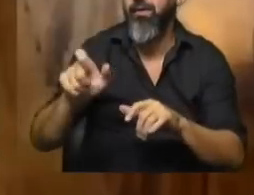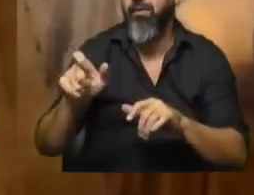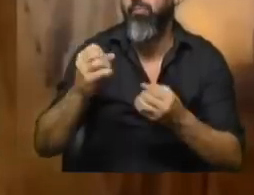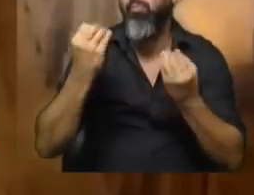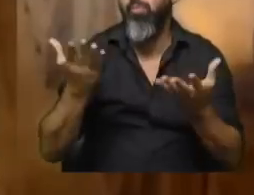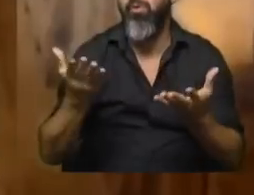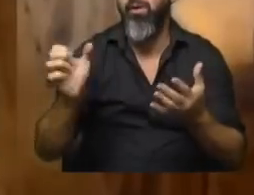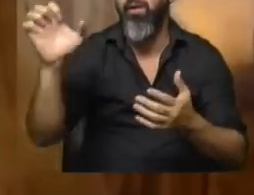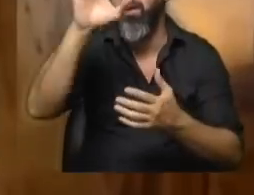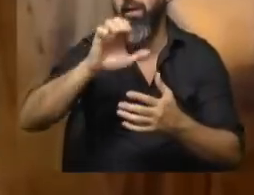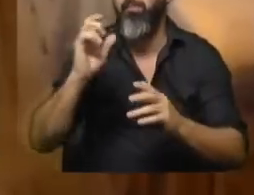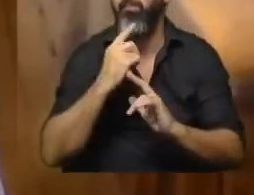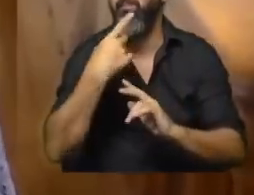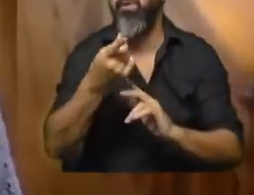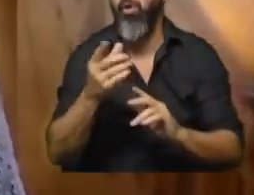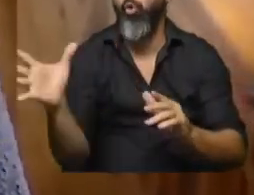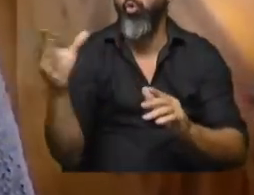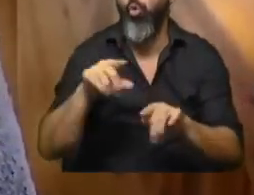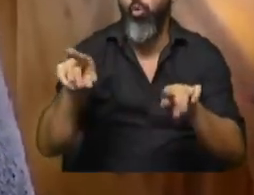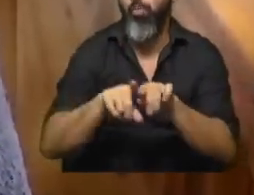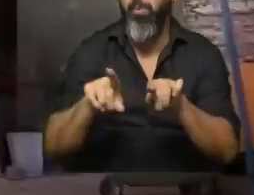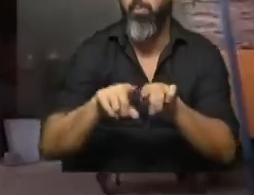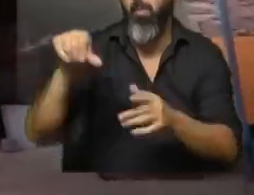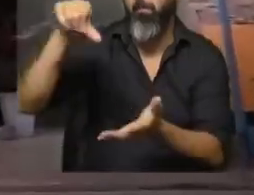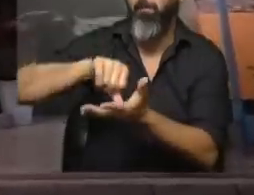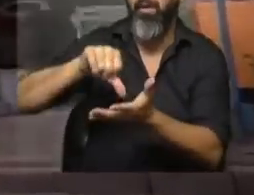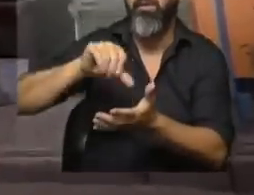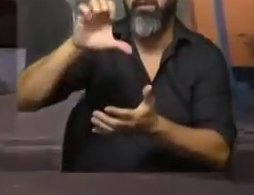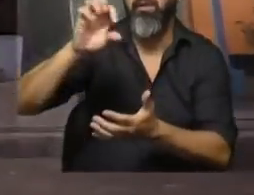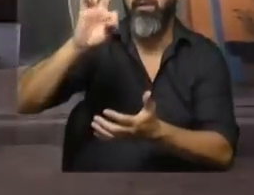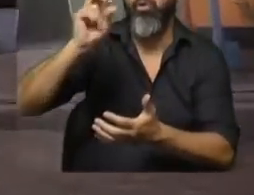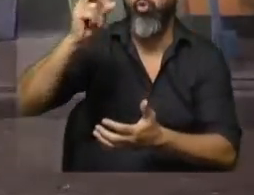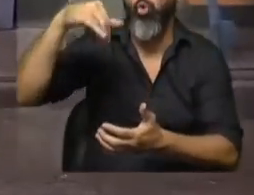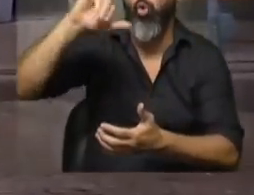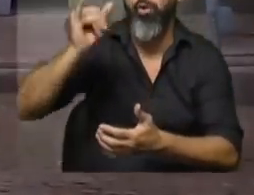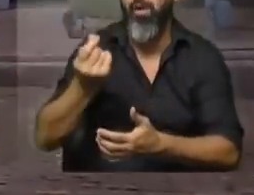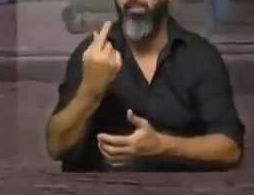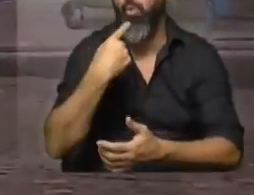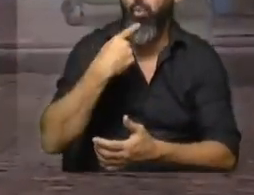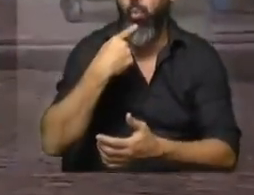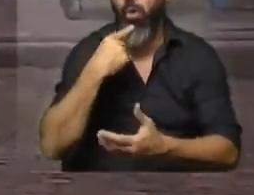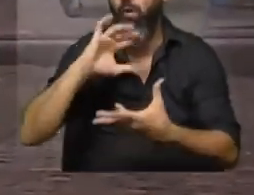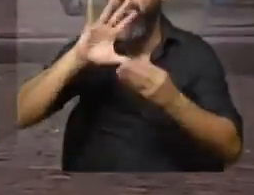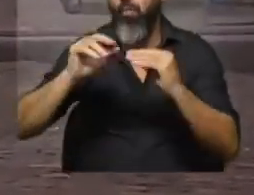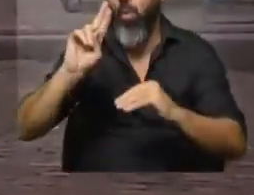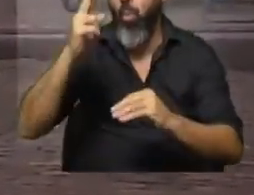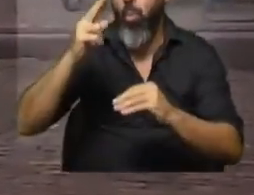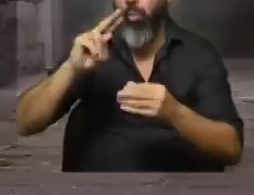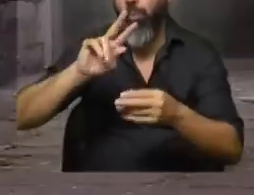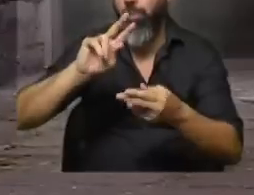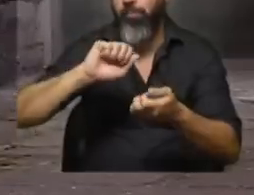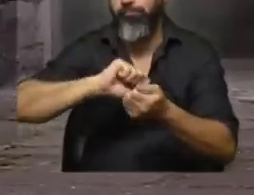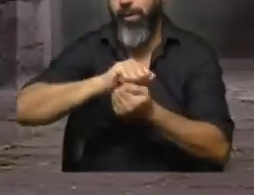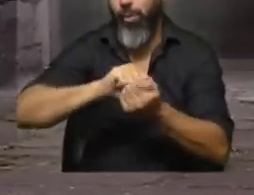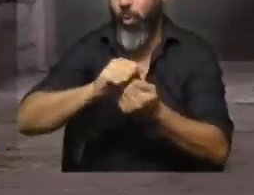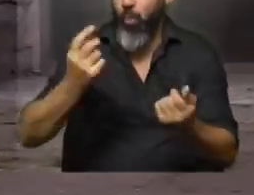la empresa decía que todos habían salido de Estonia pero teníamos sospecha por la forma que estaban escritos que estaban escritos en uruguayo prácticamente